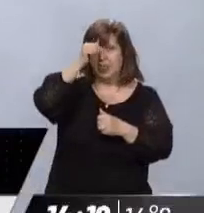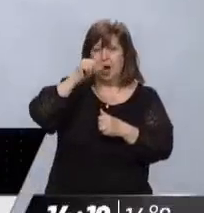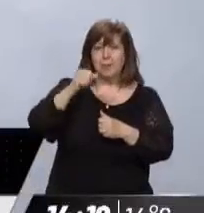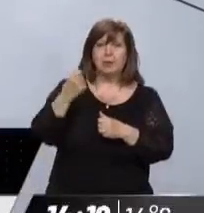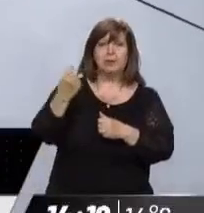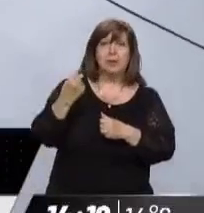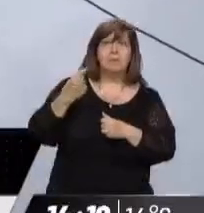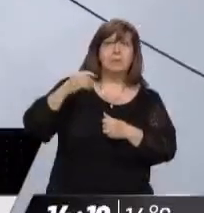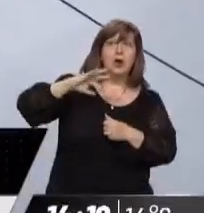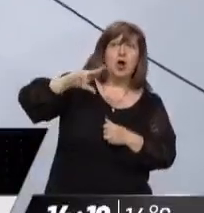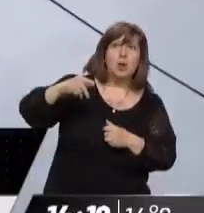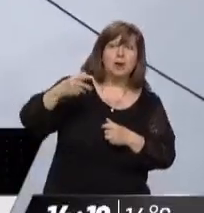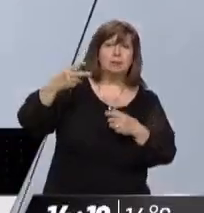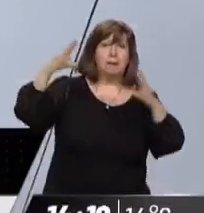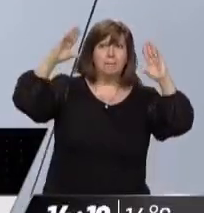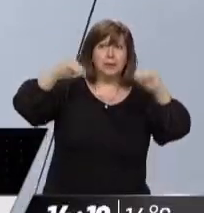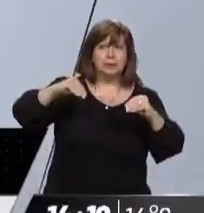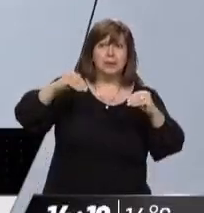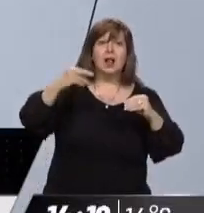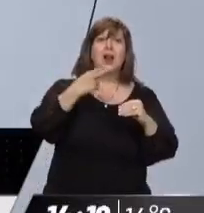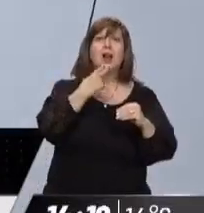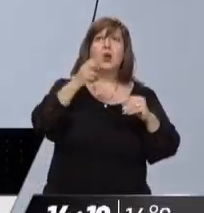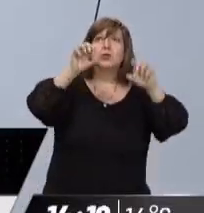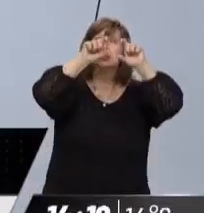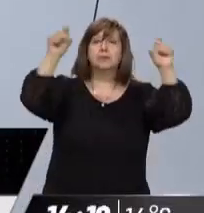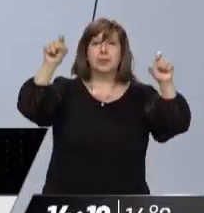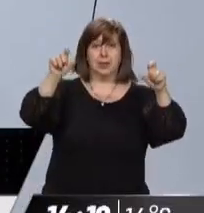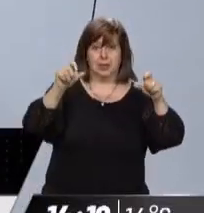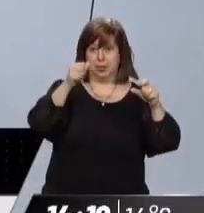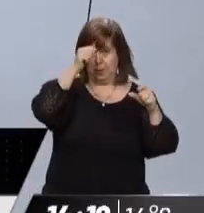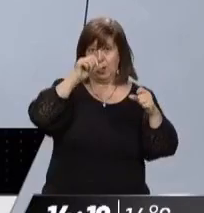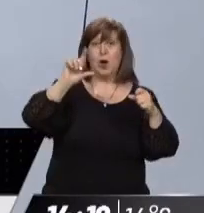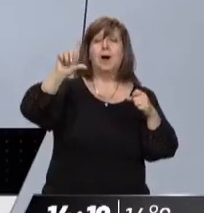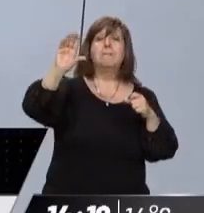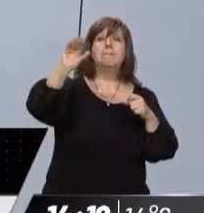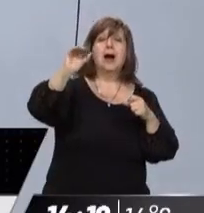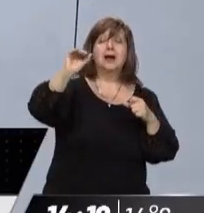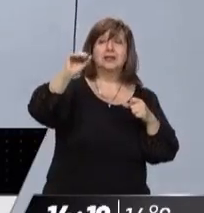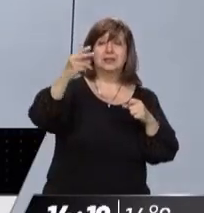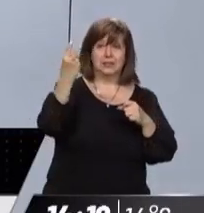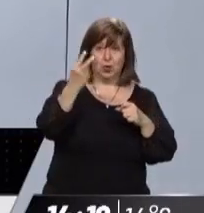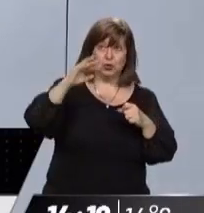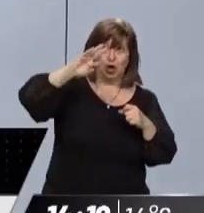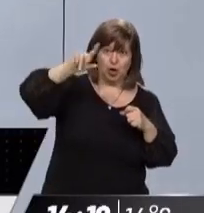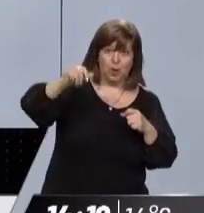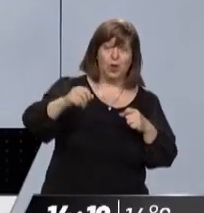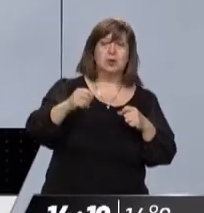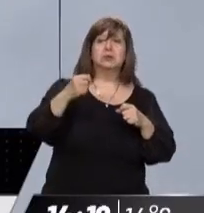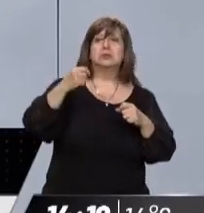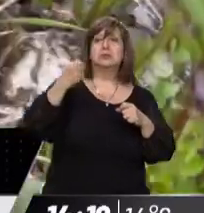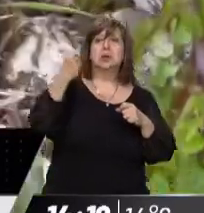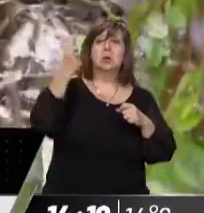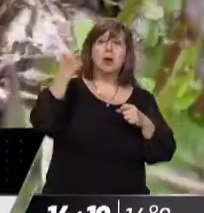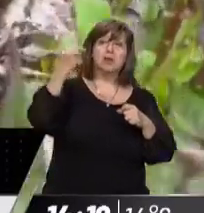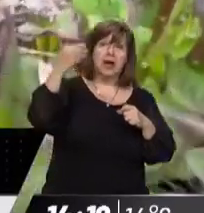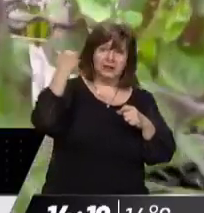sufrimos el primer robo de los cables, que son los cables de la luz, el martes el segundo y anoche el tercero. O sea que en una semana nos han robado